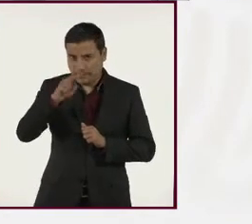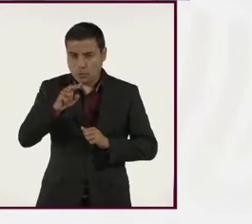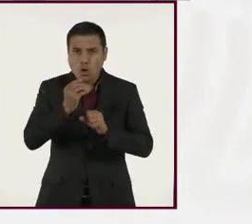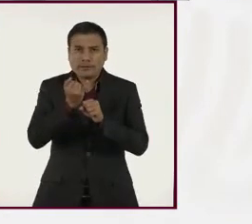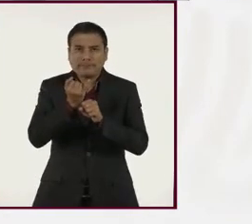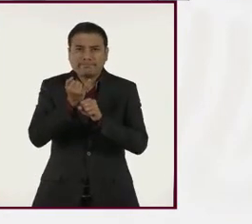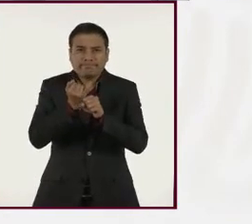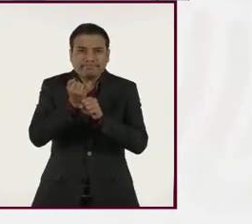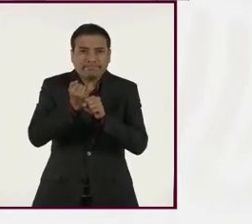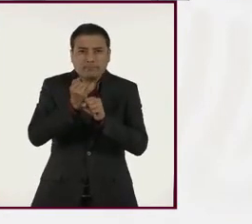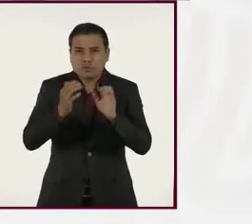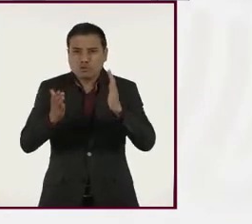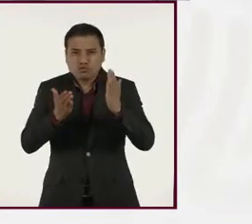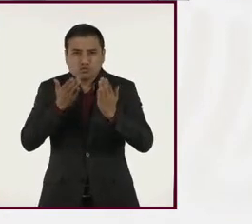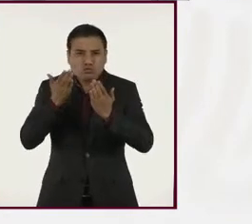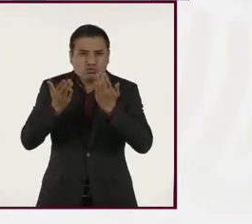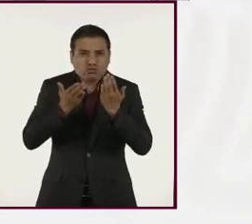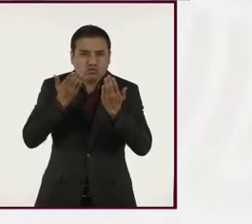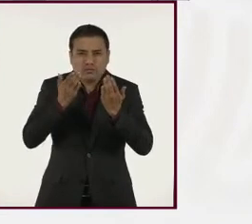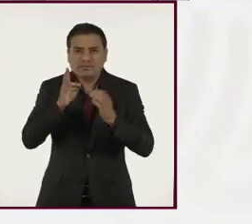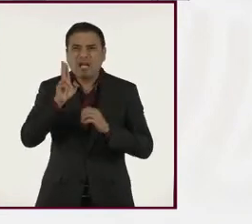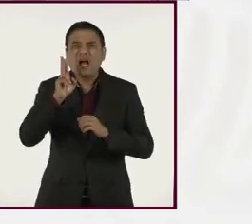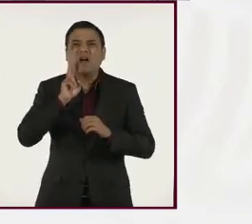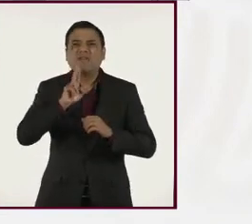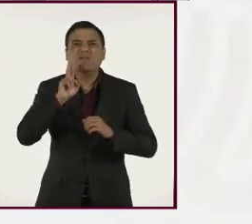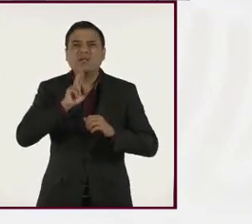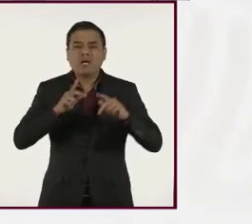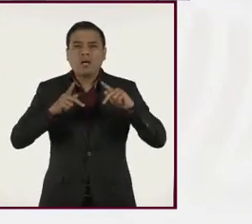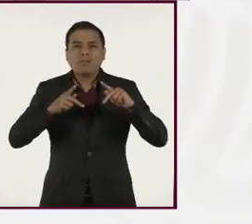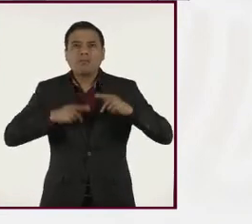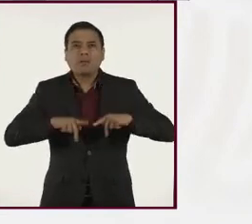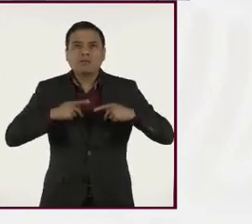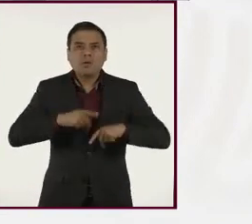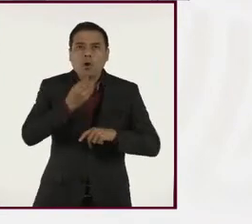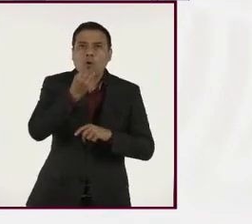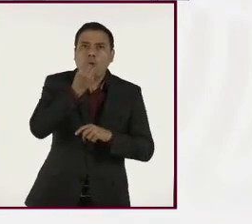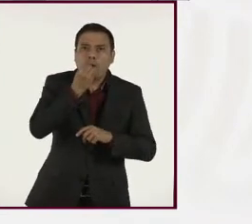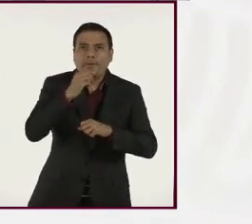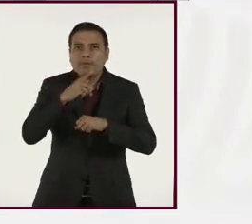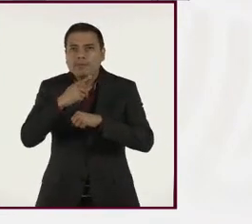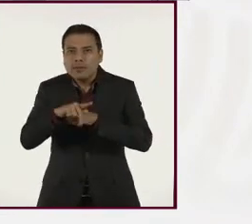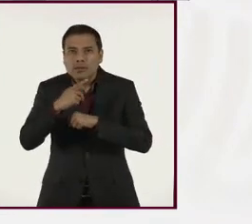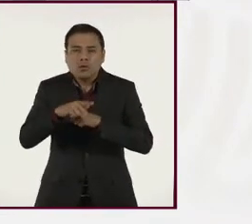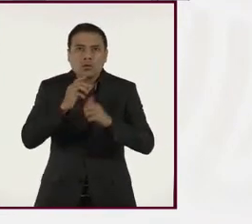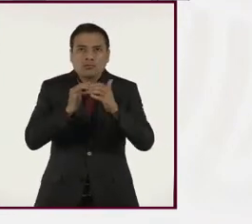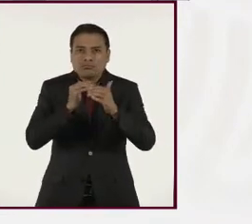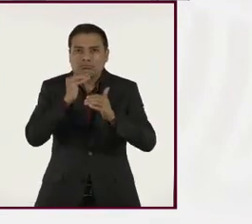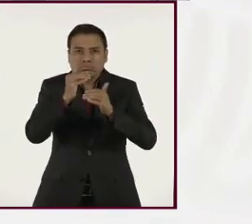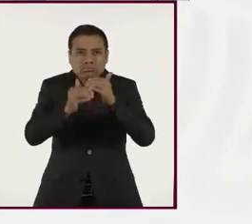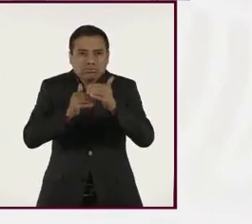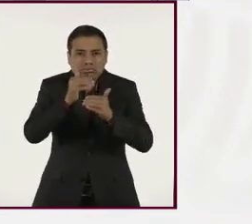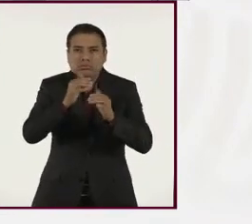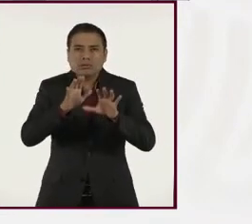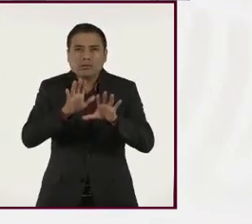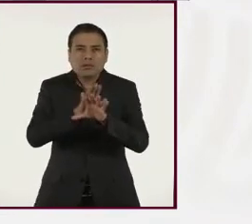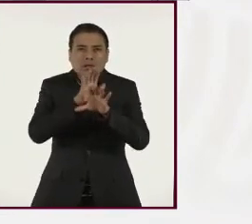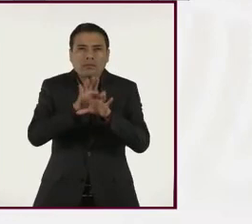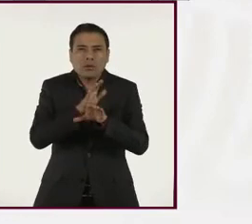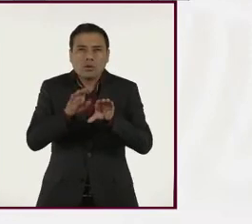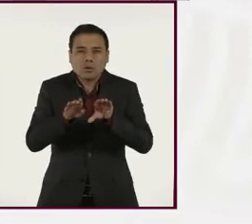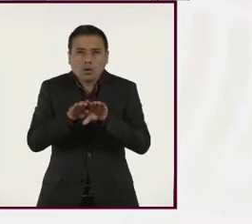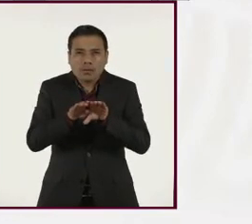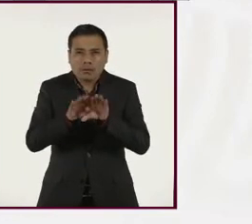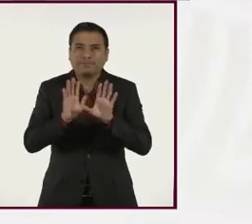una comparación de cómo han ido evolucionando las conductas alimentarias de riesgo. En este estudio se hizo un